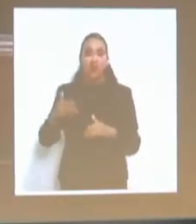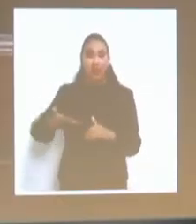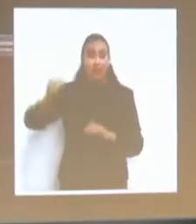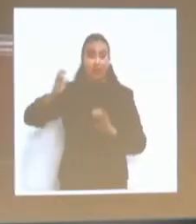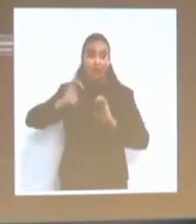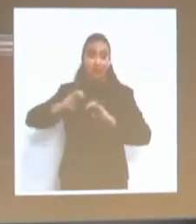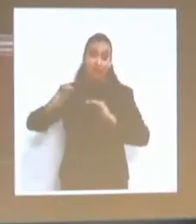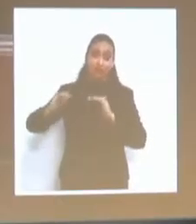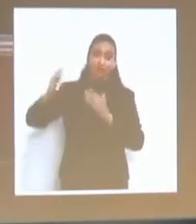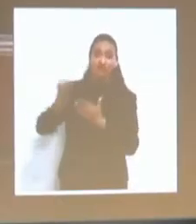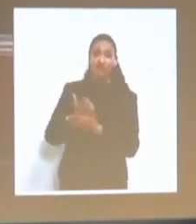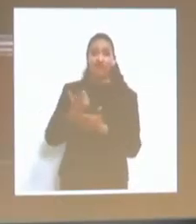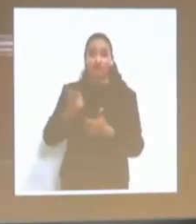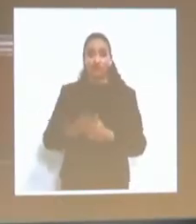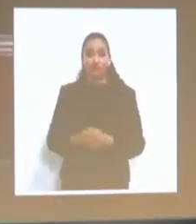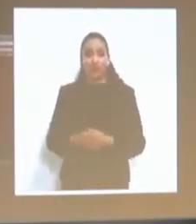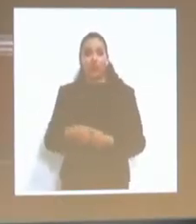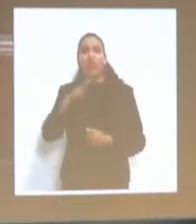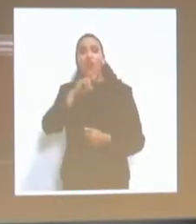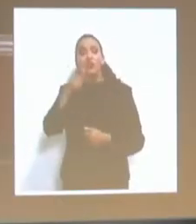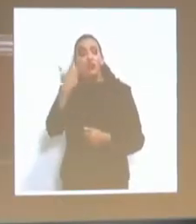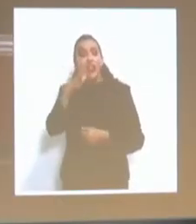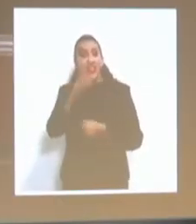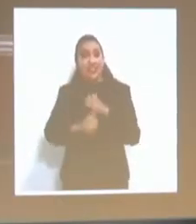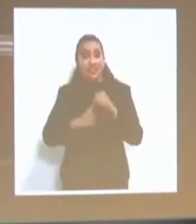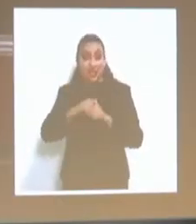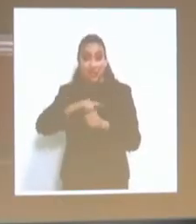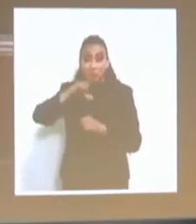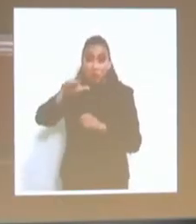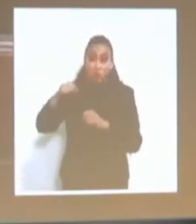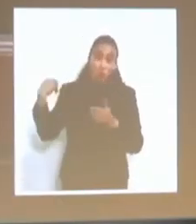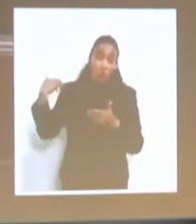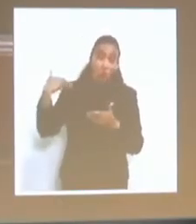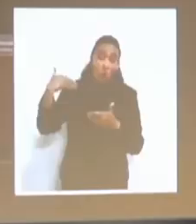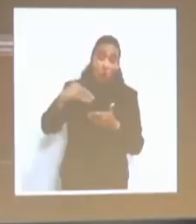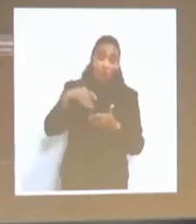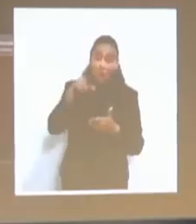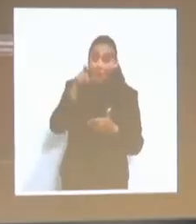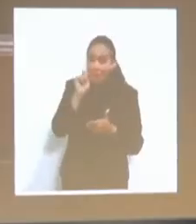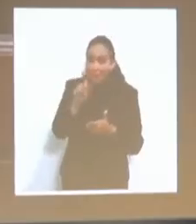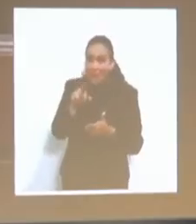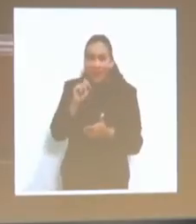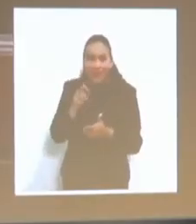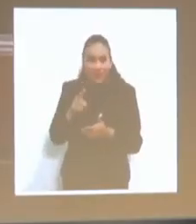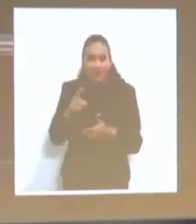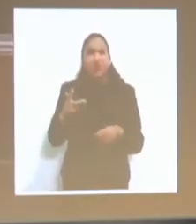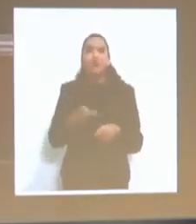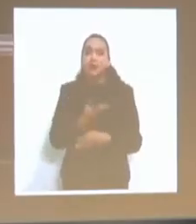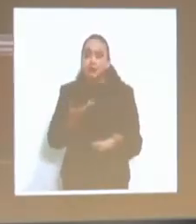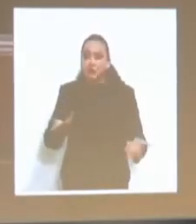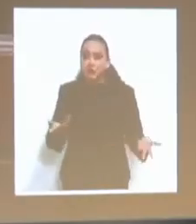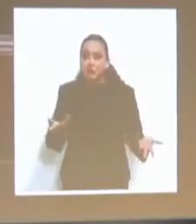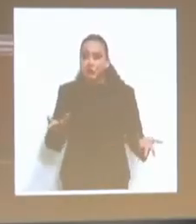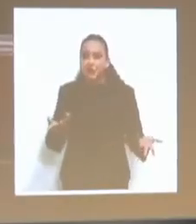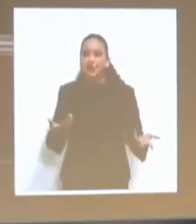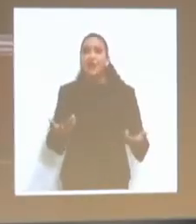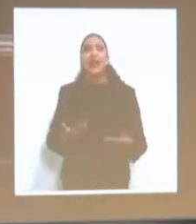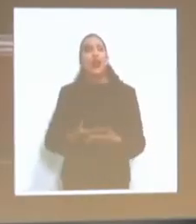pensamiento político de largo plazo que sepa que la oposición va a usar todos los instrumentos que tenga, incluida la guerra.